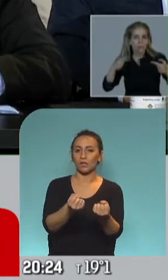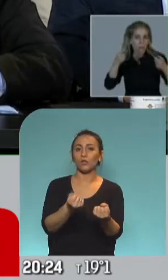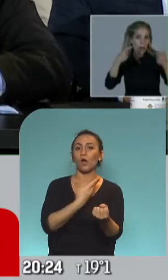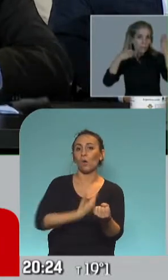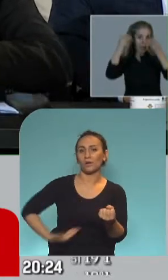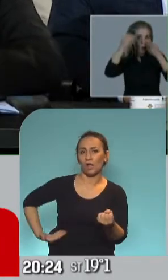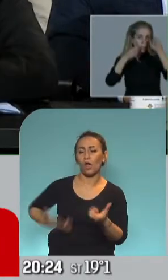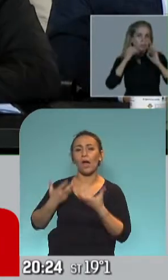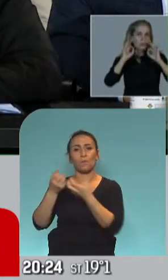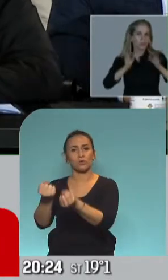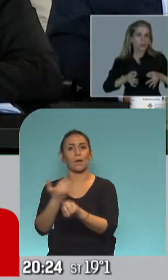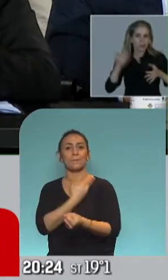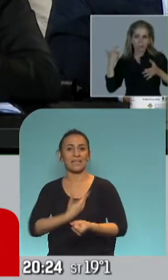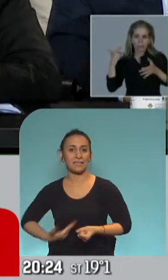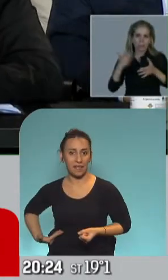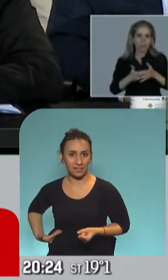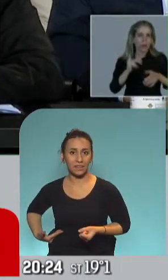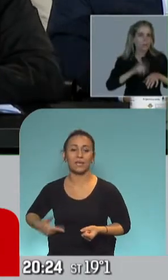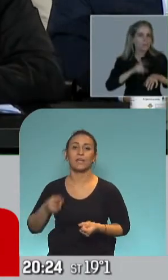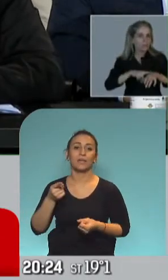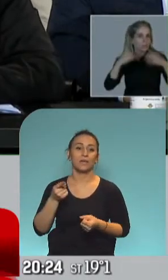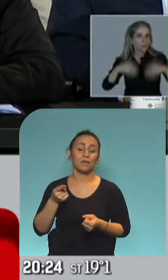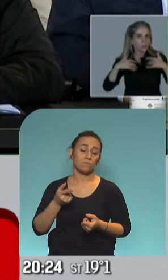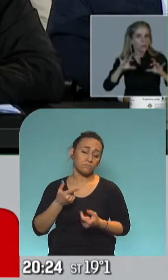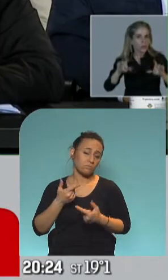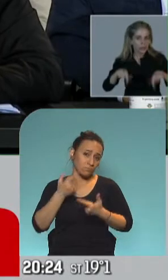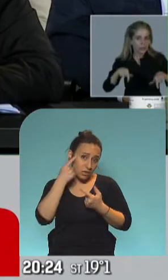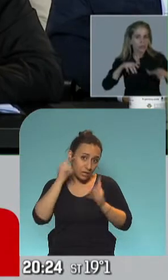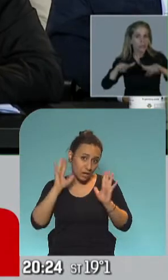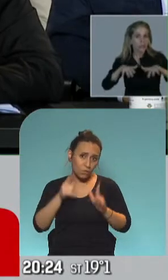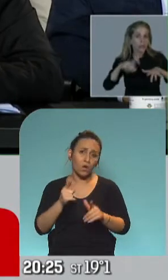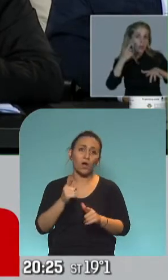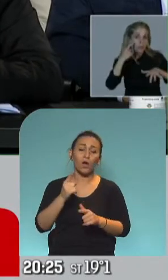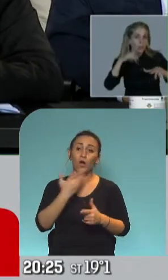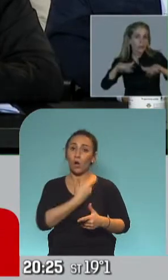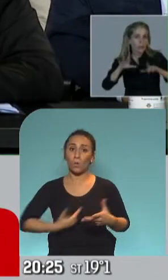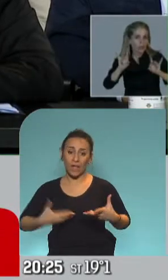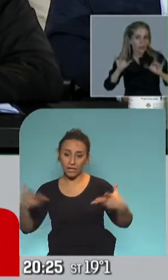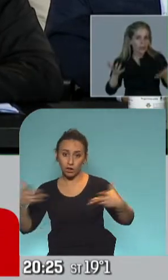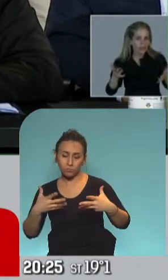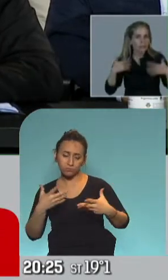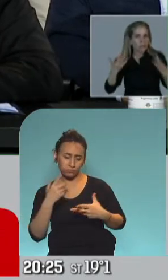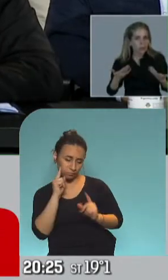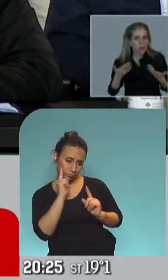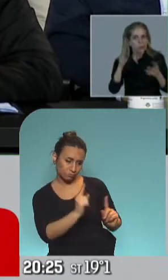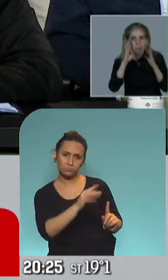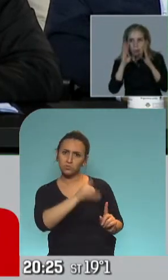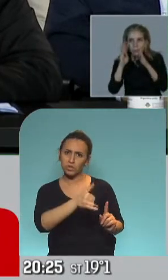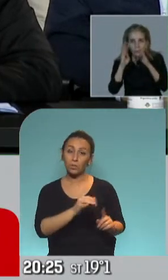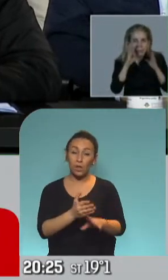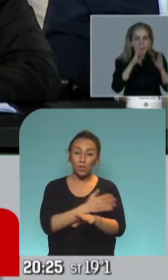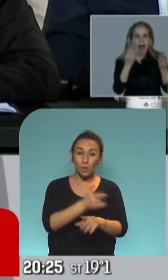gobernador, y creo que este reclamo fue escuchado por el gobierno desde el primer